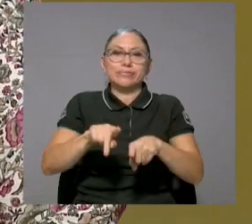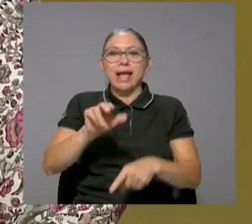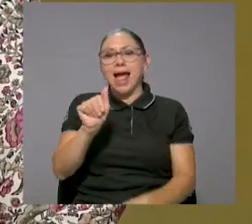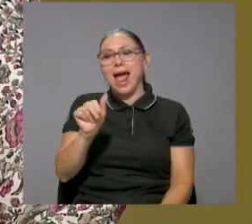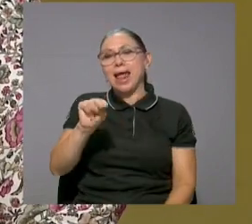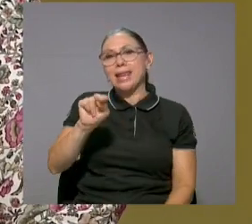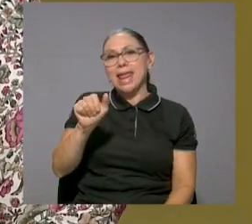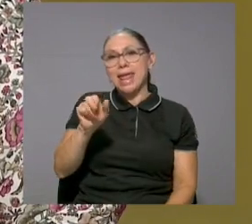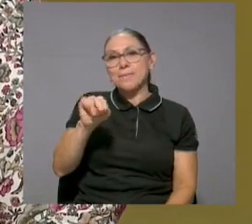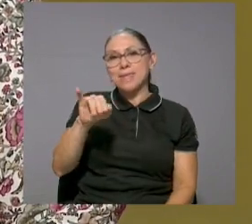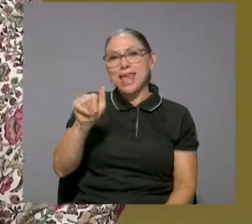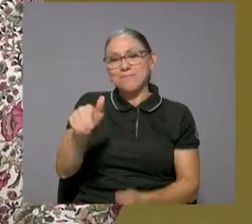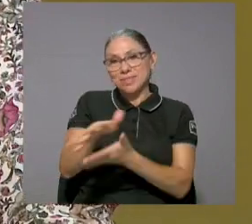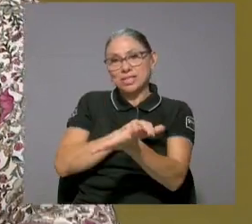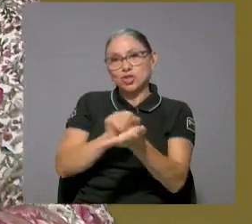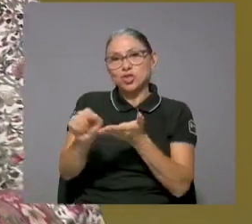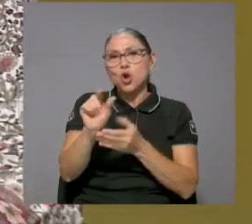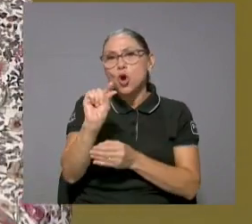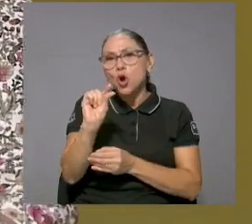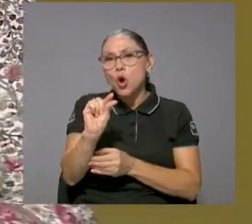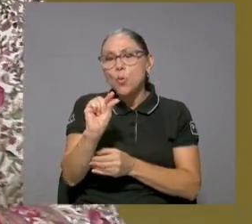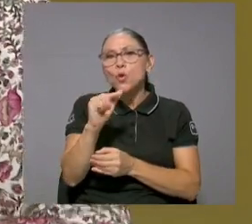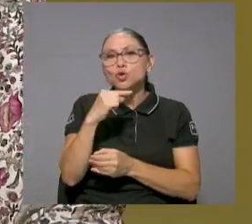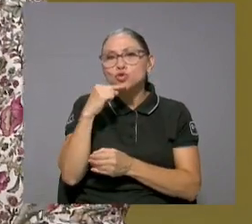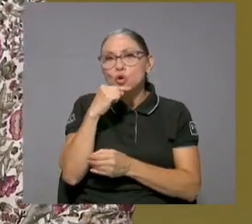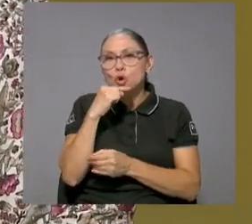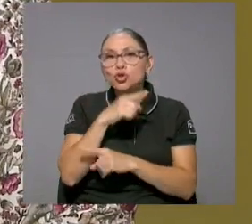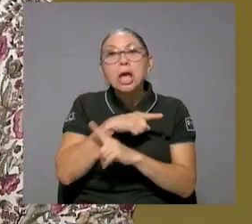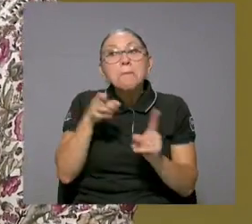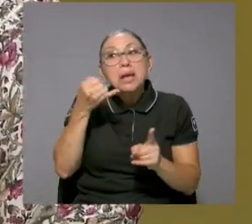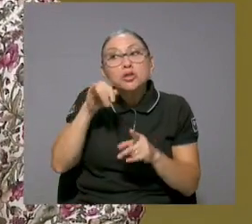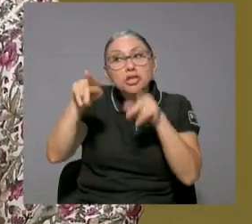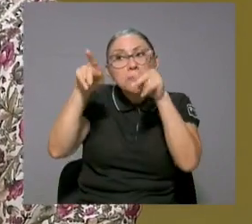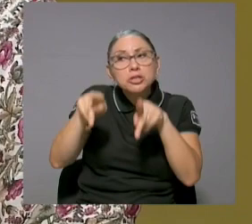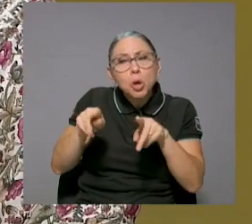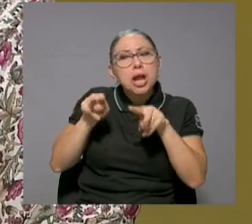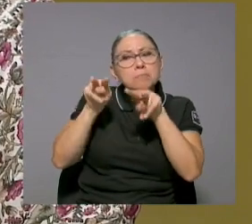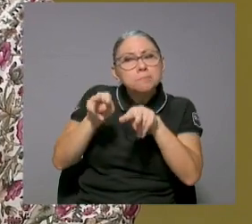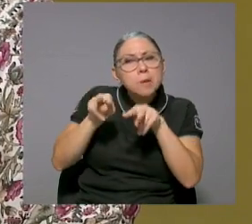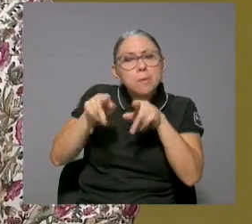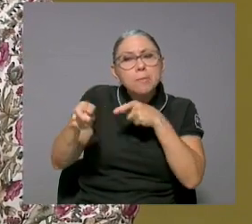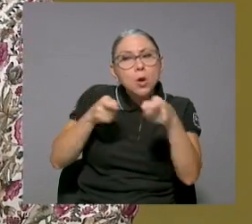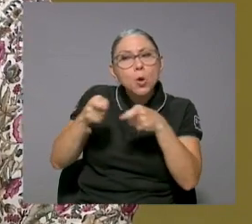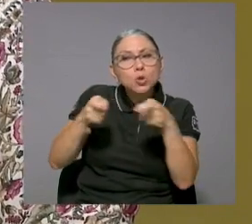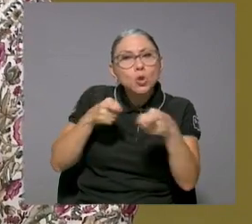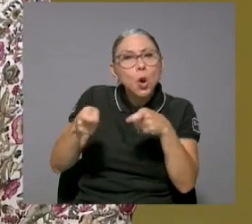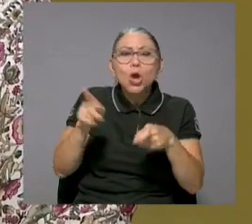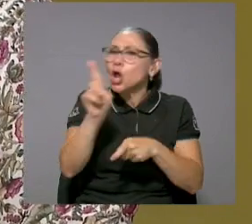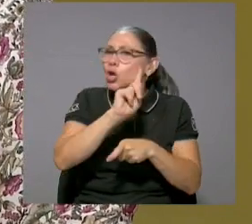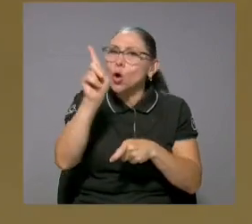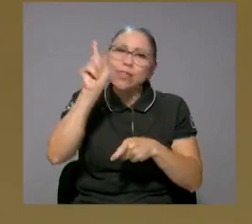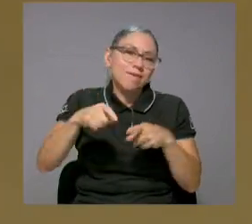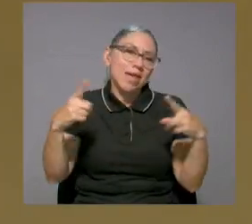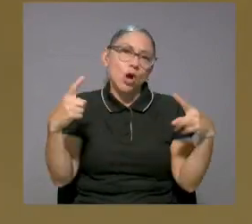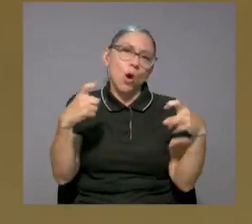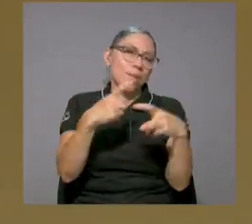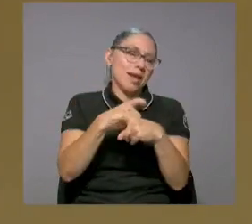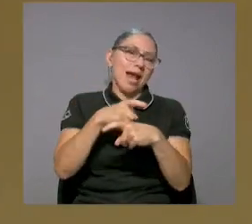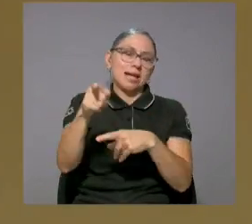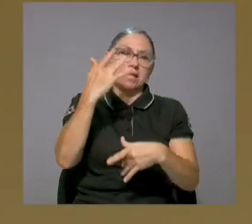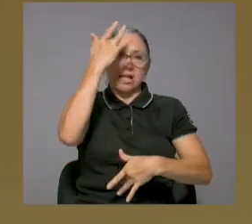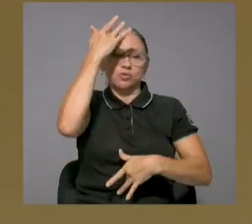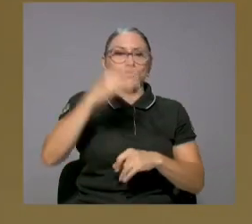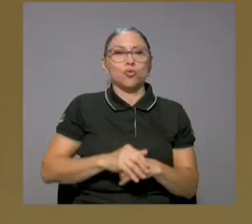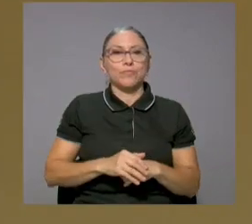control, un seguimiento paulatino del paciente, no debería por qué complicarse el asunto. Y con respecto a